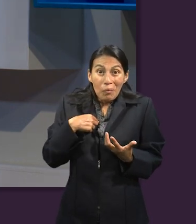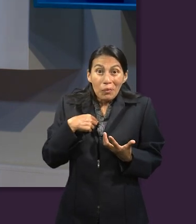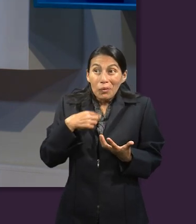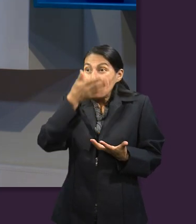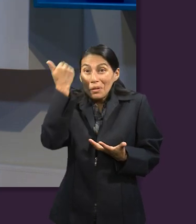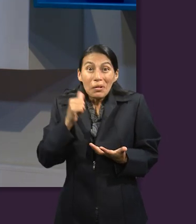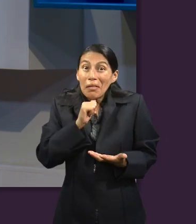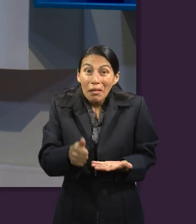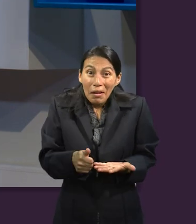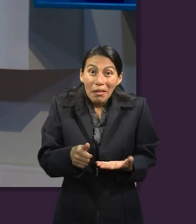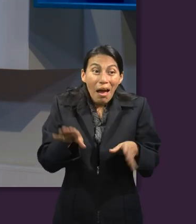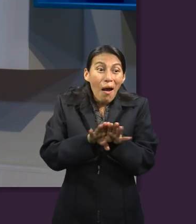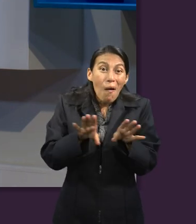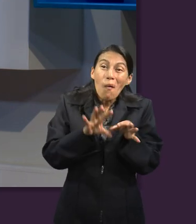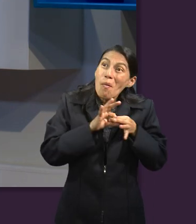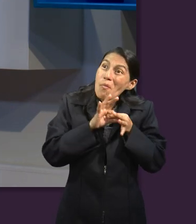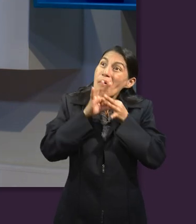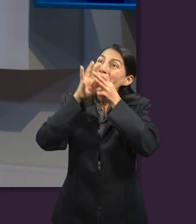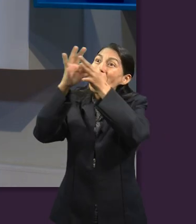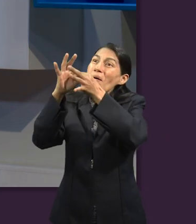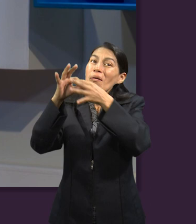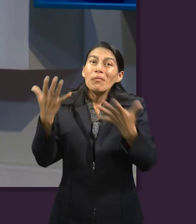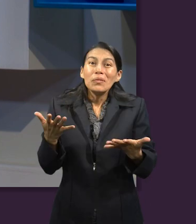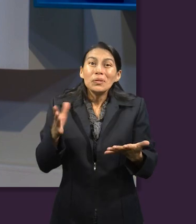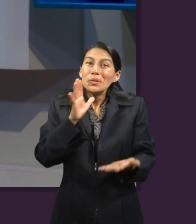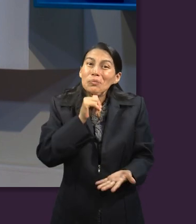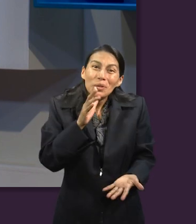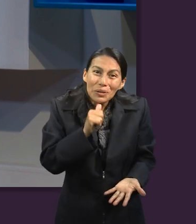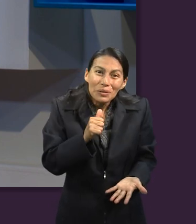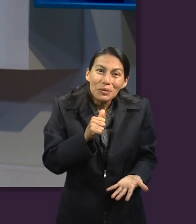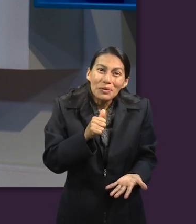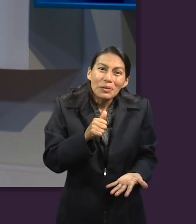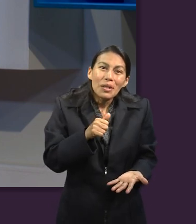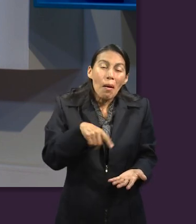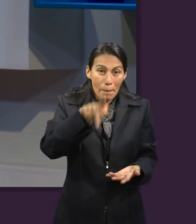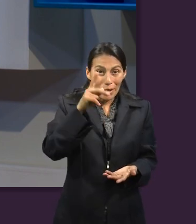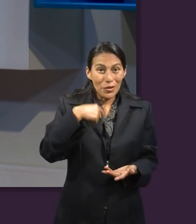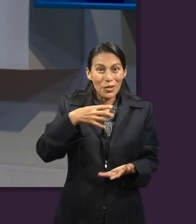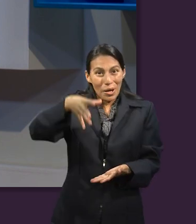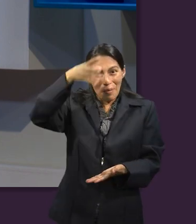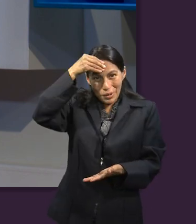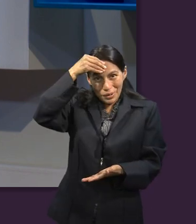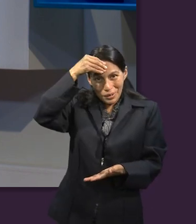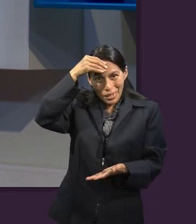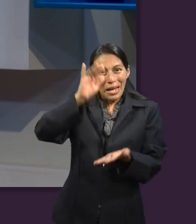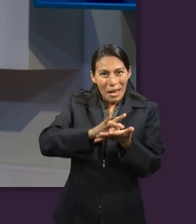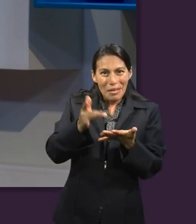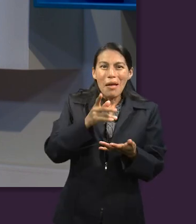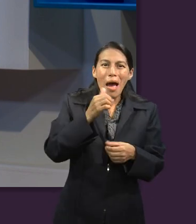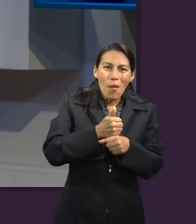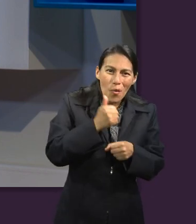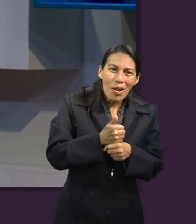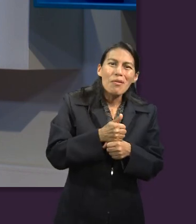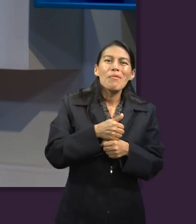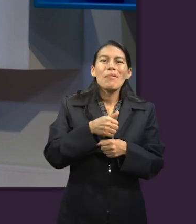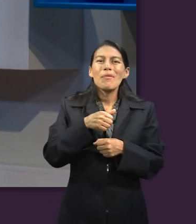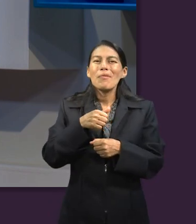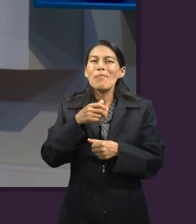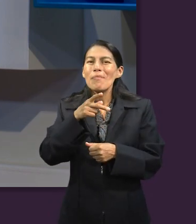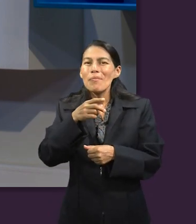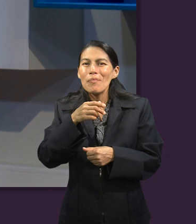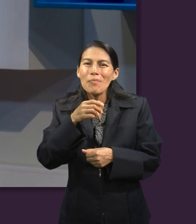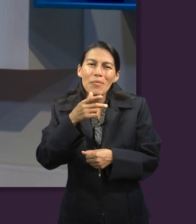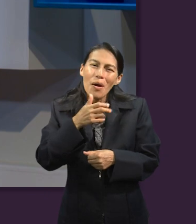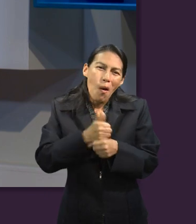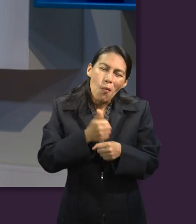como acercarme a dios y poder cultivar esa semillita de el amor de dios en mi corazón para es una